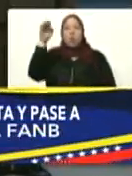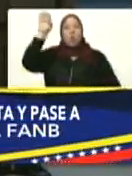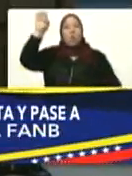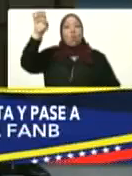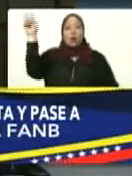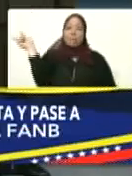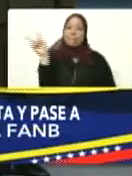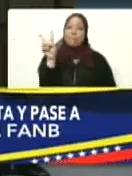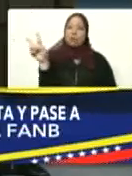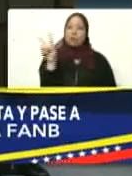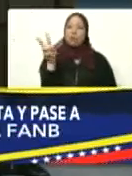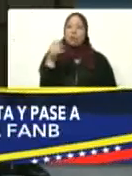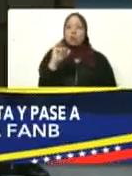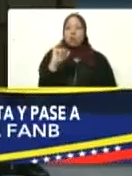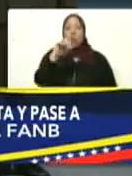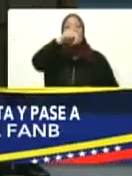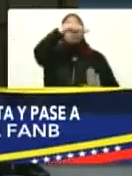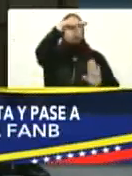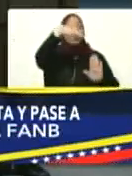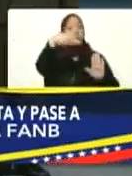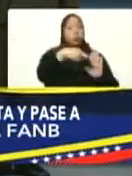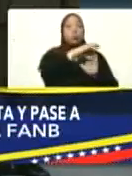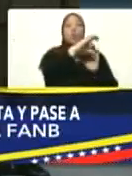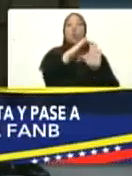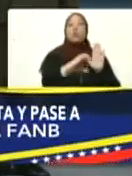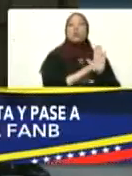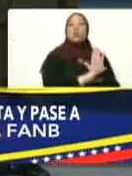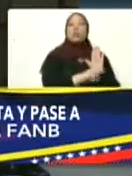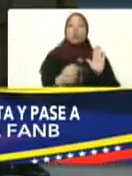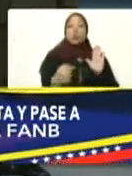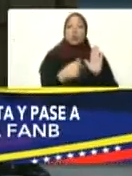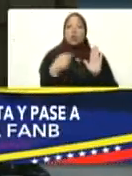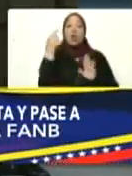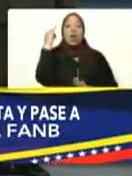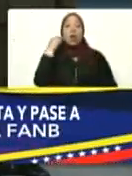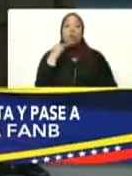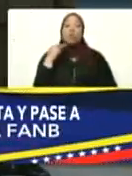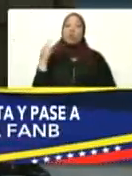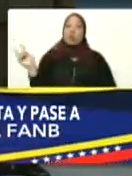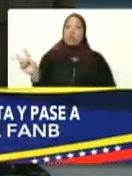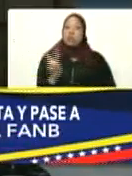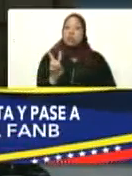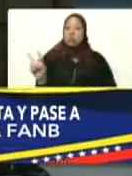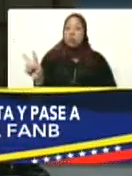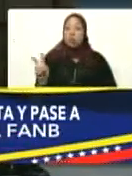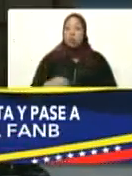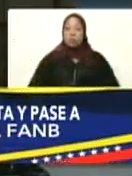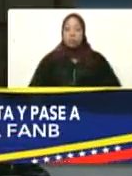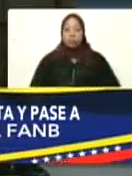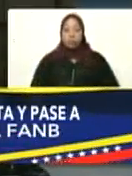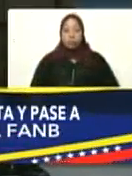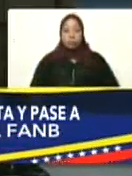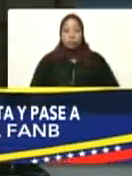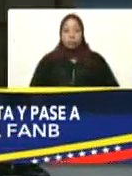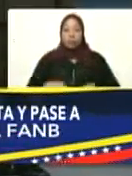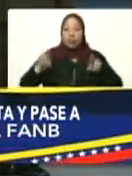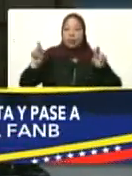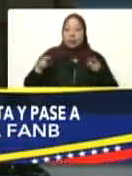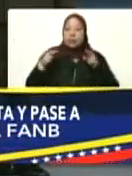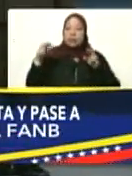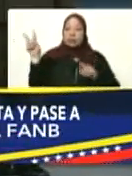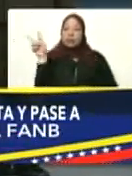cumplir con la Constitución de la República Bolivariana de Venezuela, con los